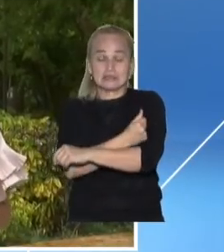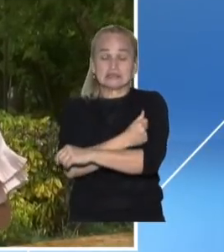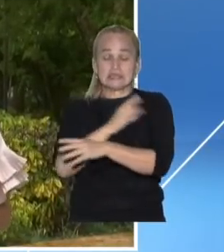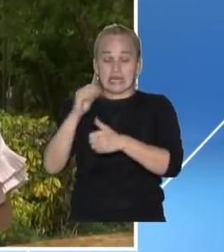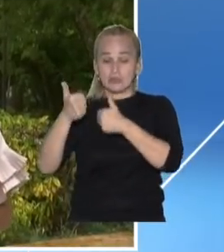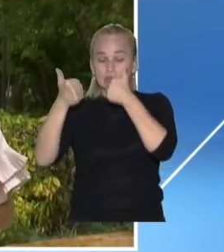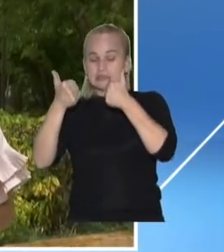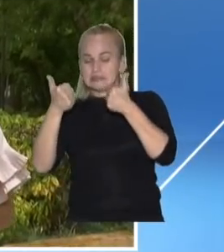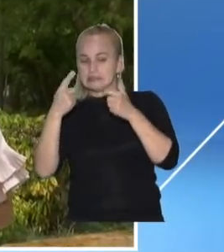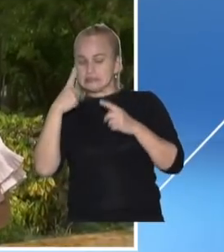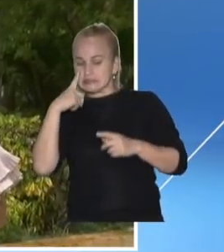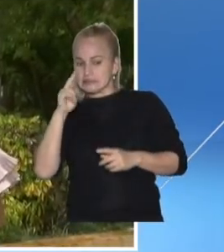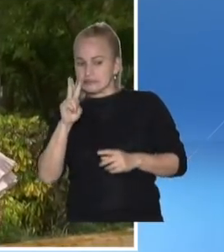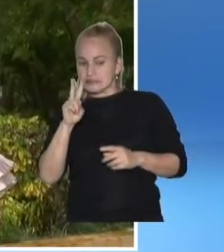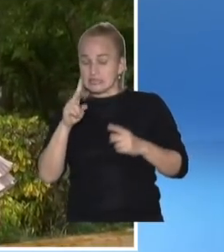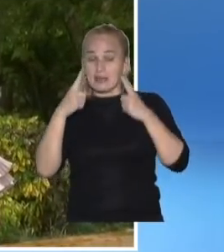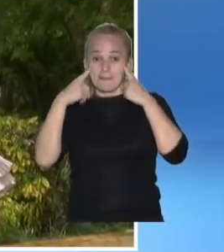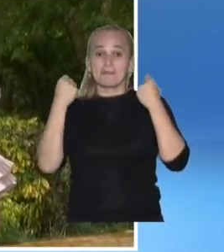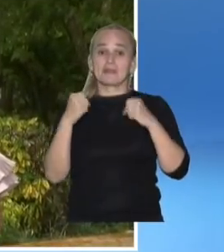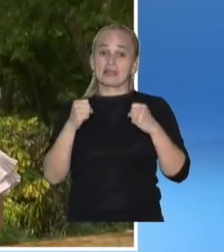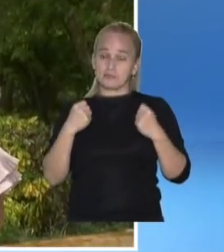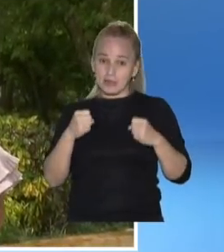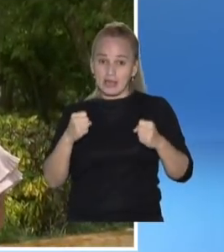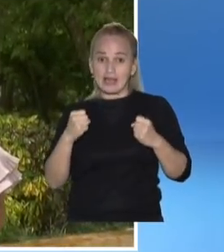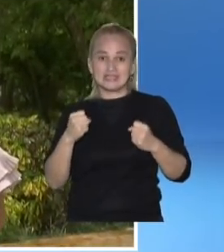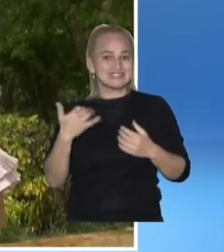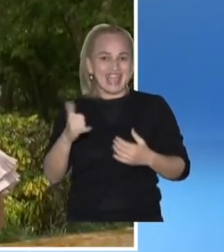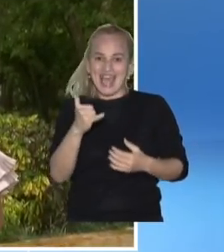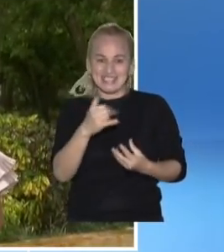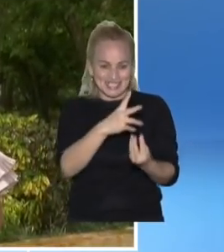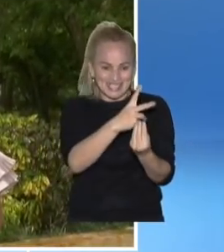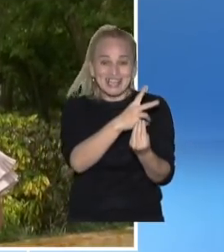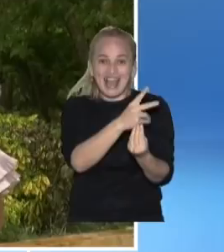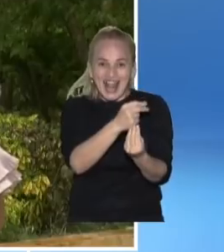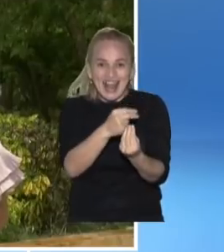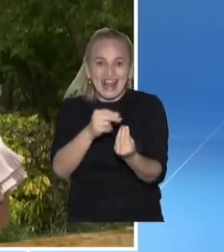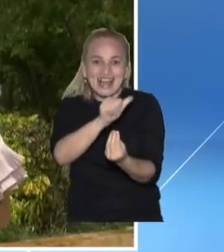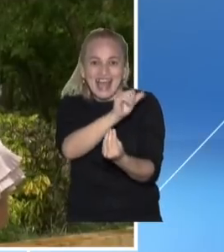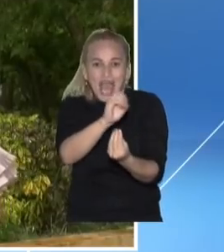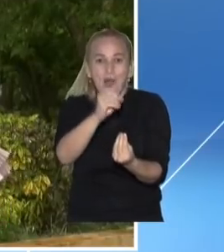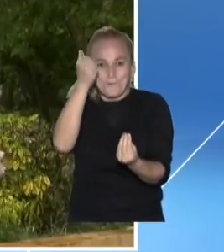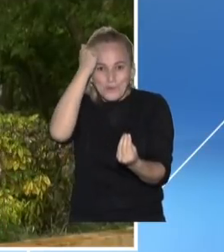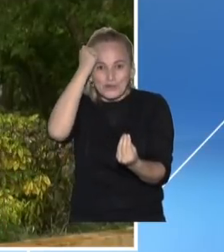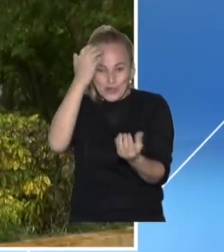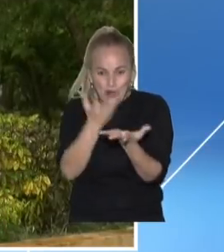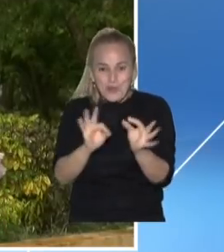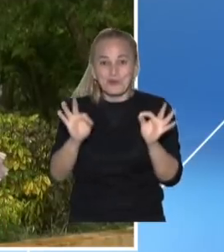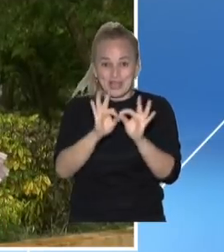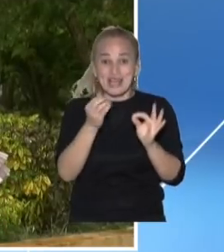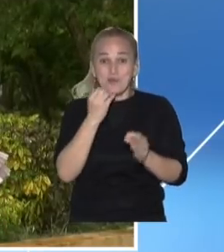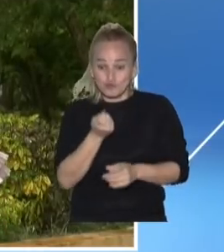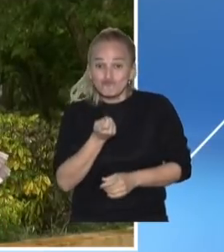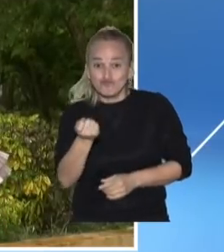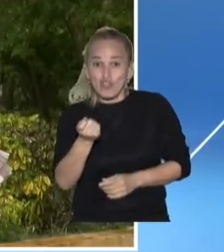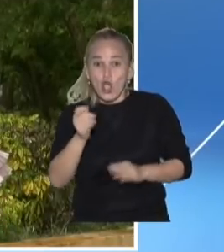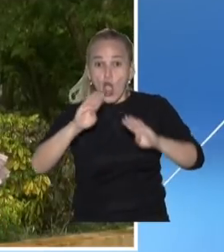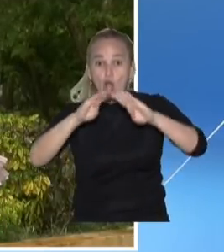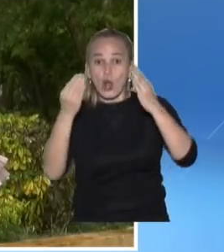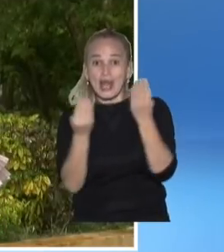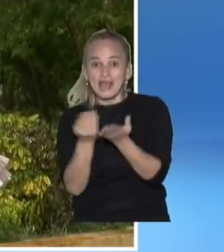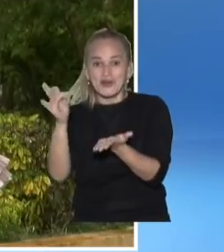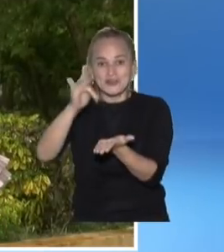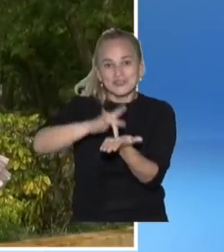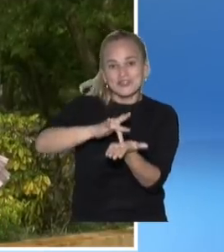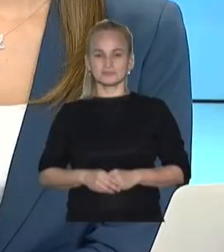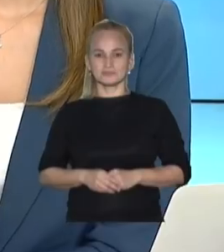preocupadas por este tema y bueno, han empezado la vacunación a sus docentes para proteger a los menores que empiezan a asistir a los colegios de